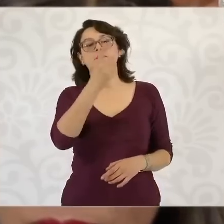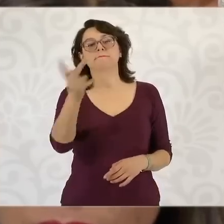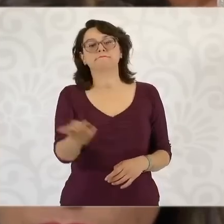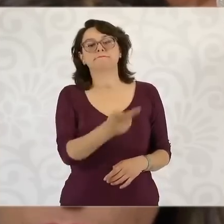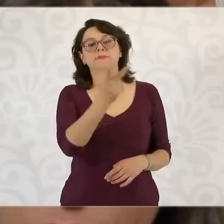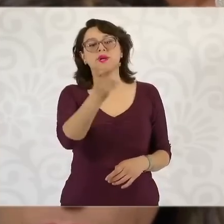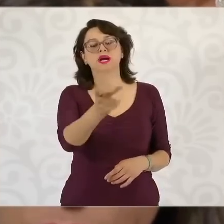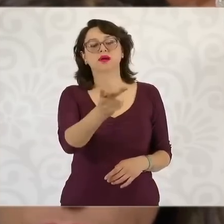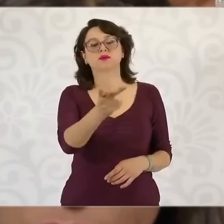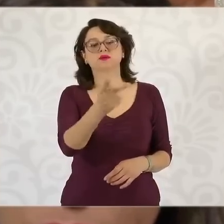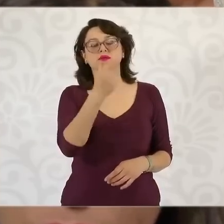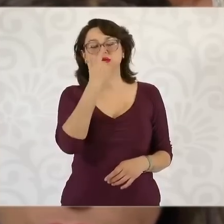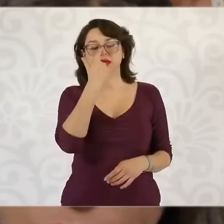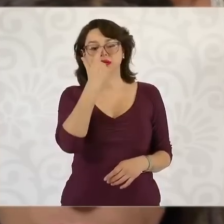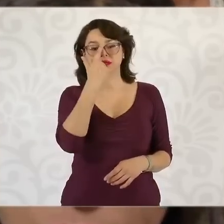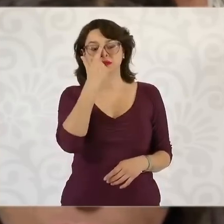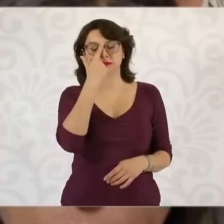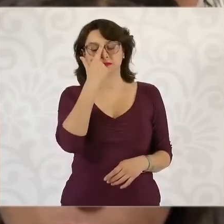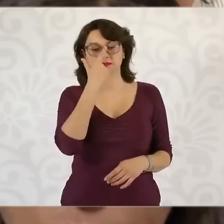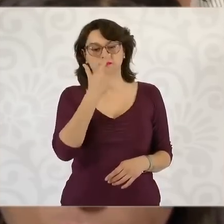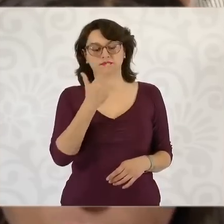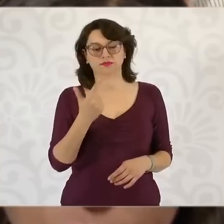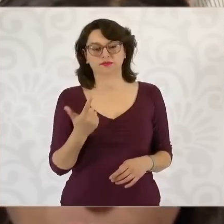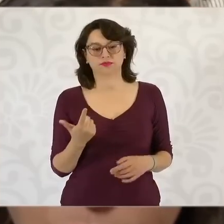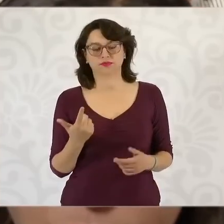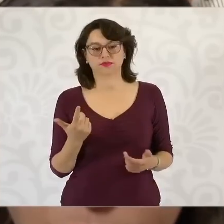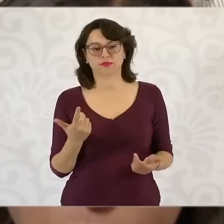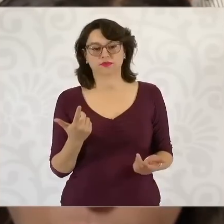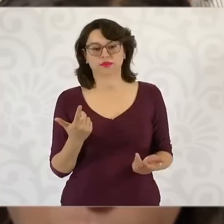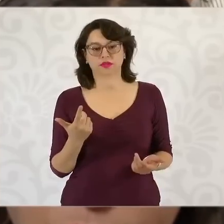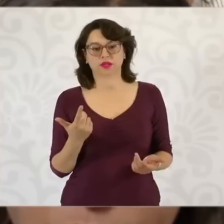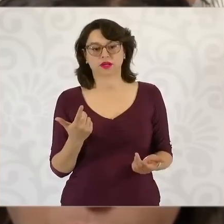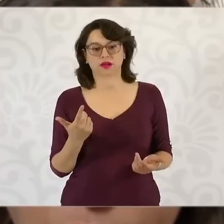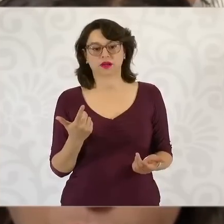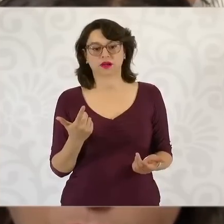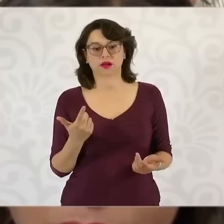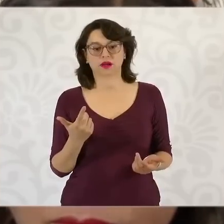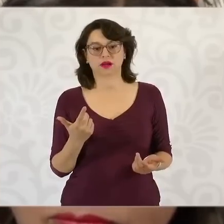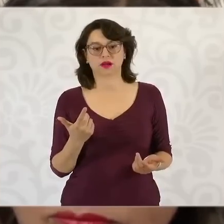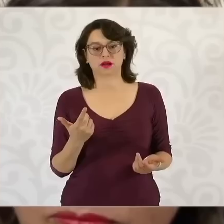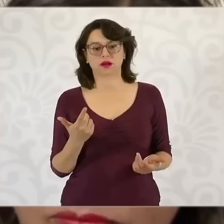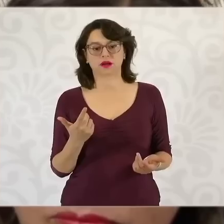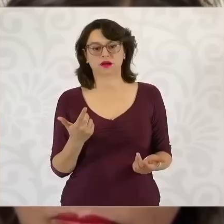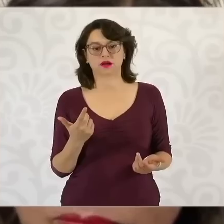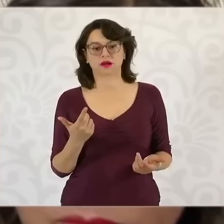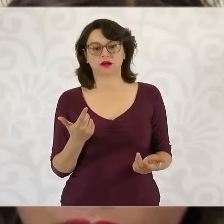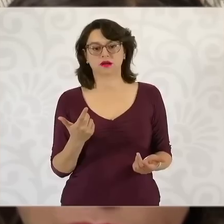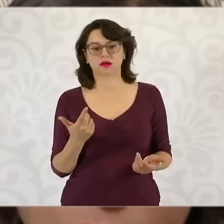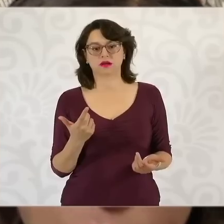tienen ustedes localizados, ya así de jueces, de ministros, que han estado